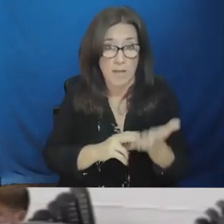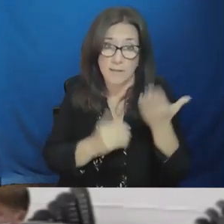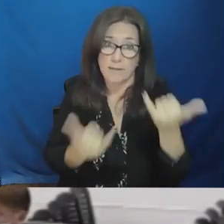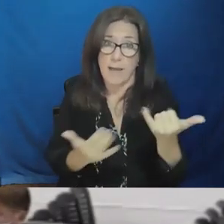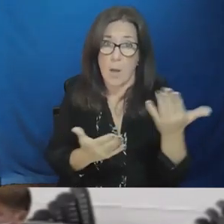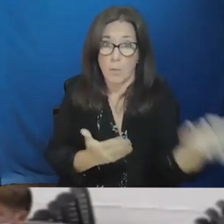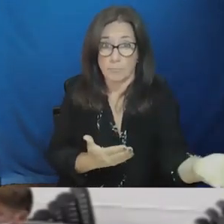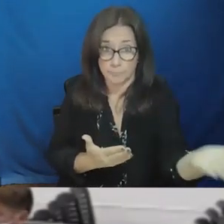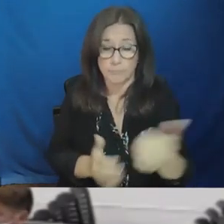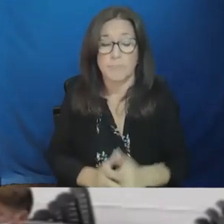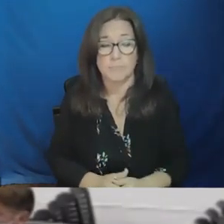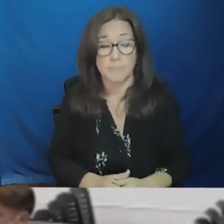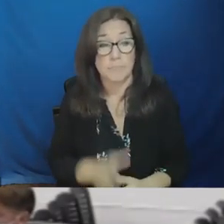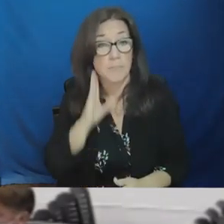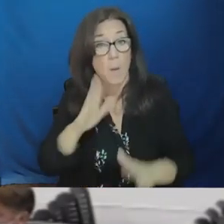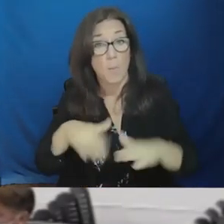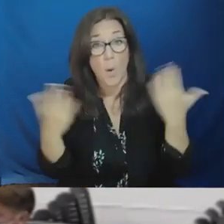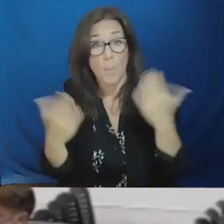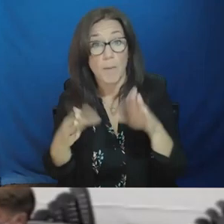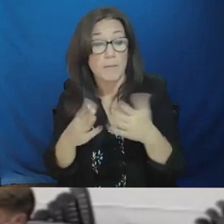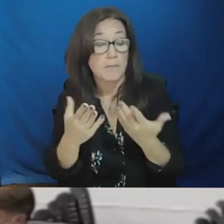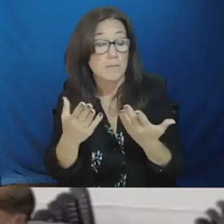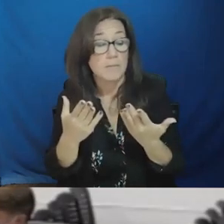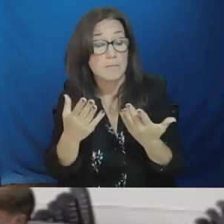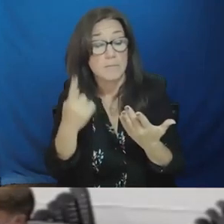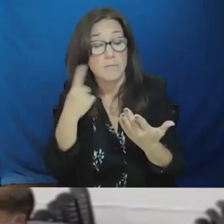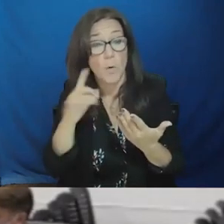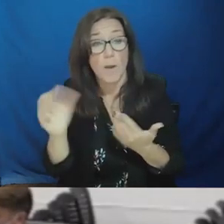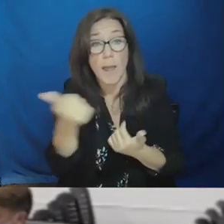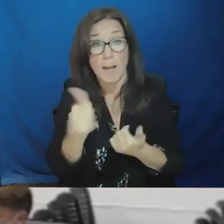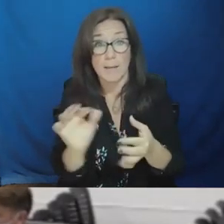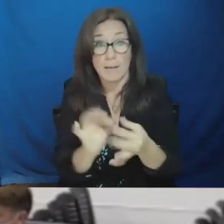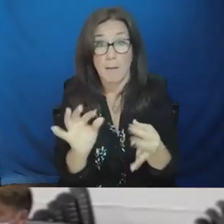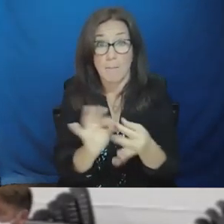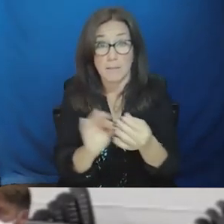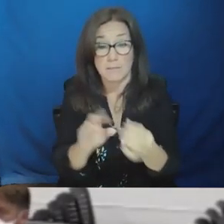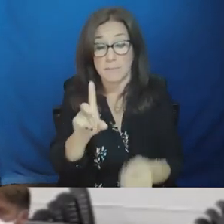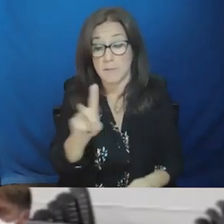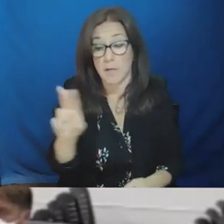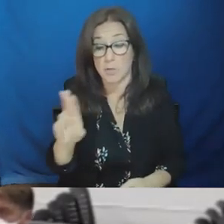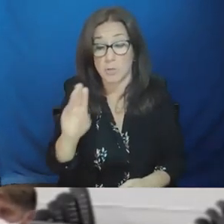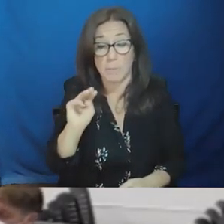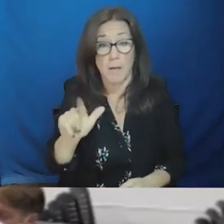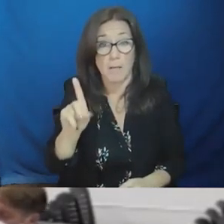departamento de tecnología él está de acuerdo con los términos del contrato